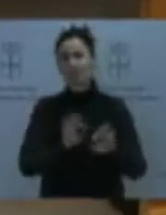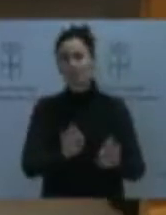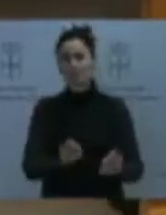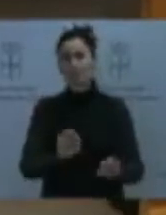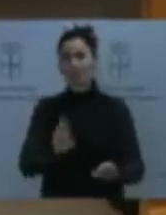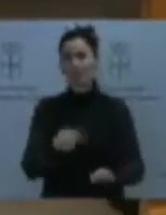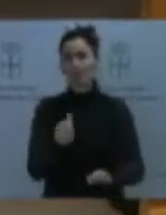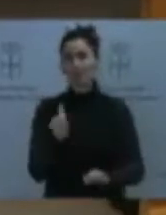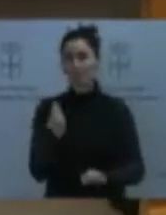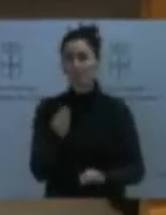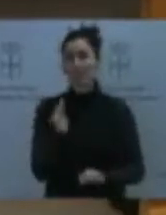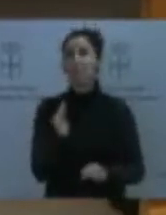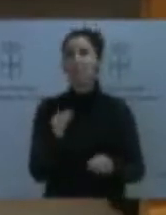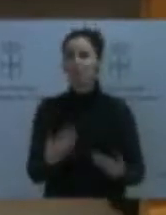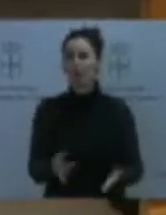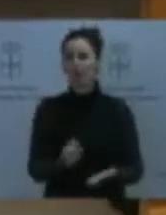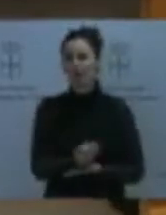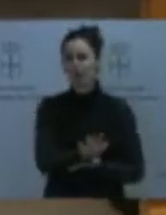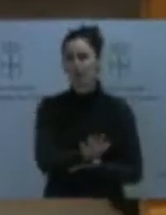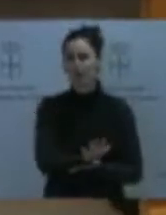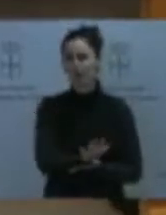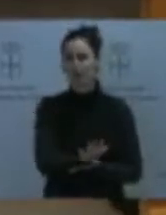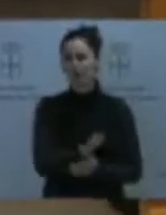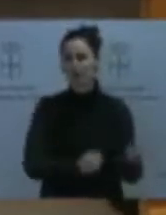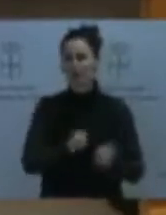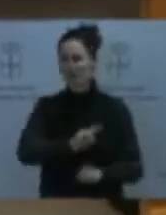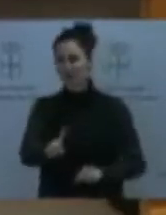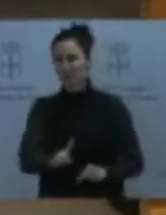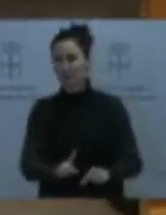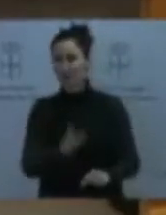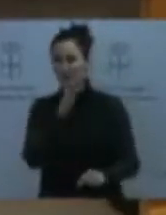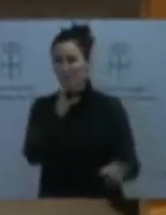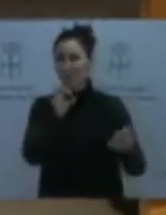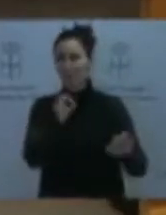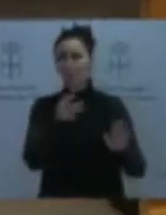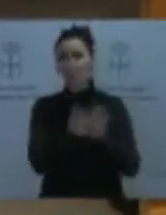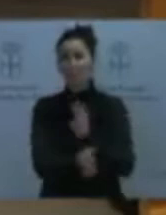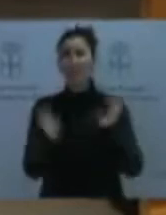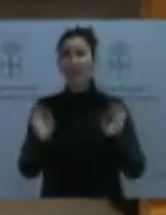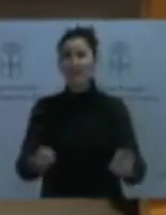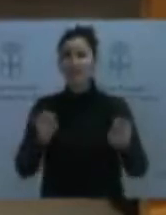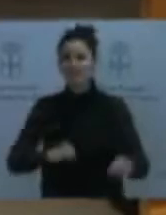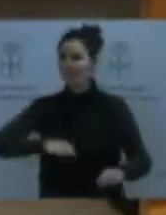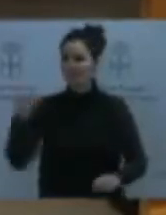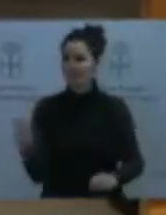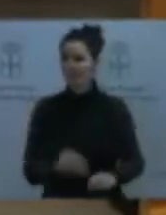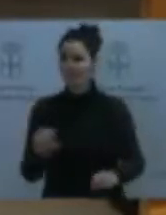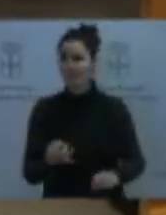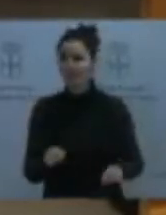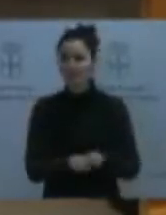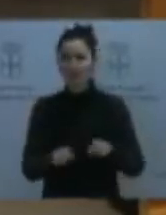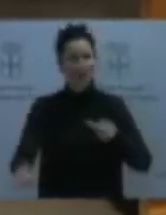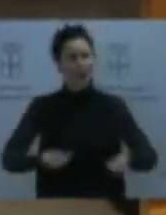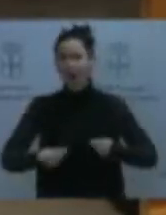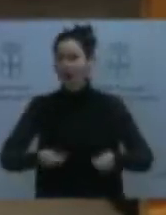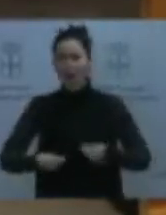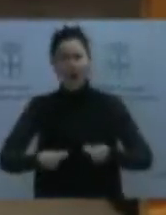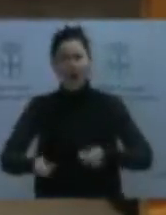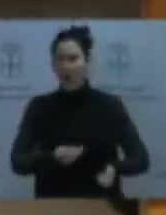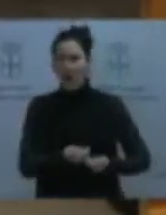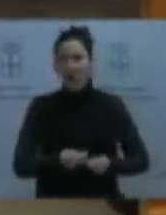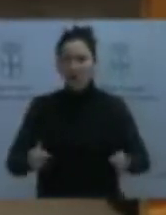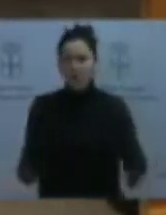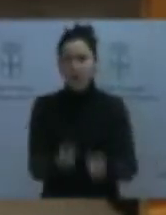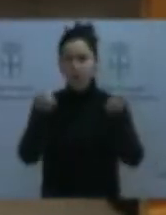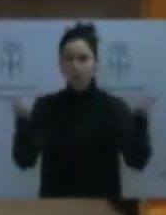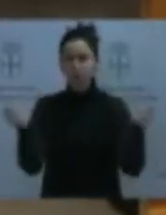razones económicas, simplemente porque ese es el mensaje que conduce a la euforia de los mercados. Es la noticia que celebran, porque el problema de Duro Felguera no es que no tenga